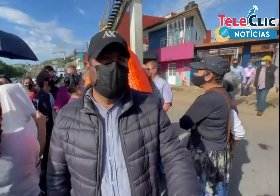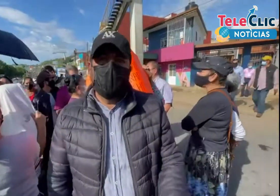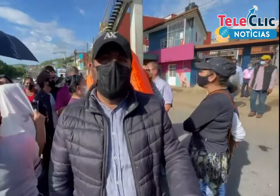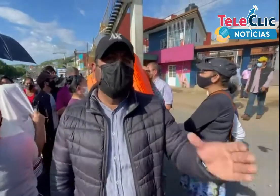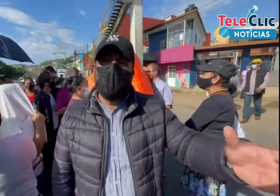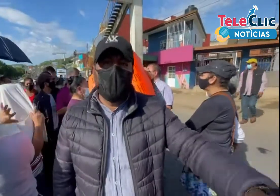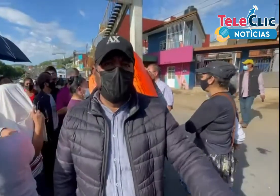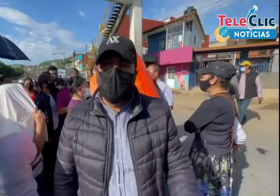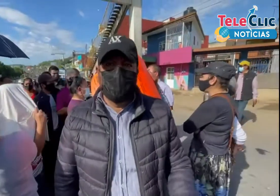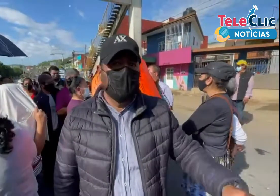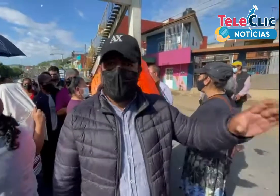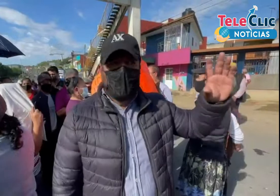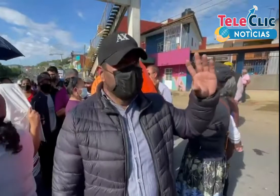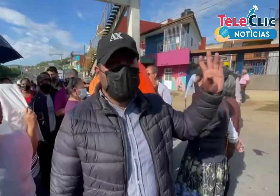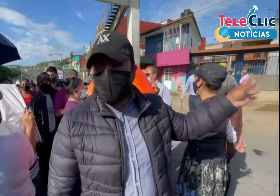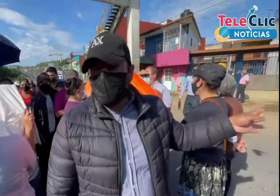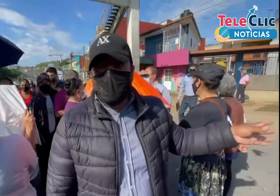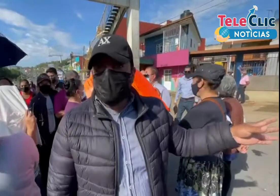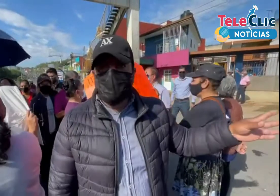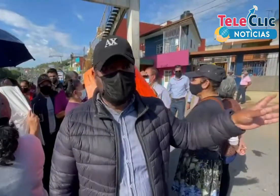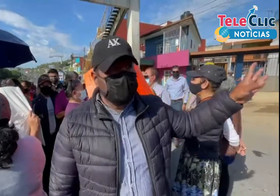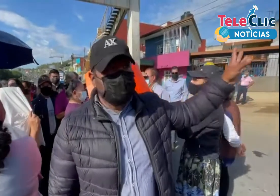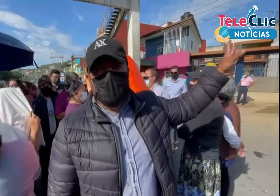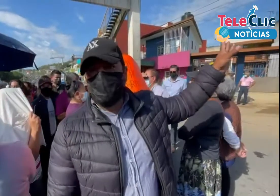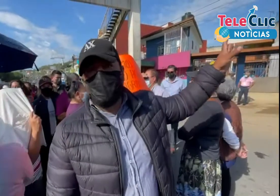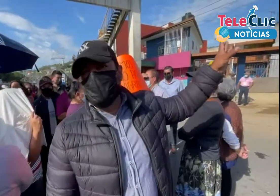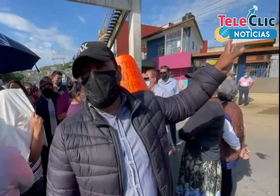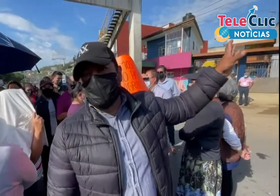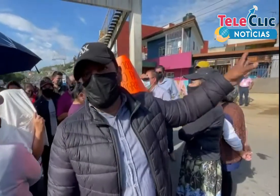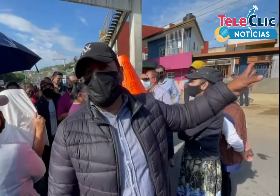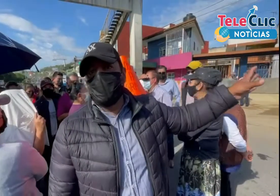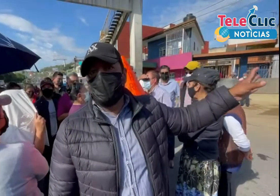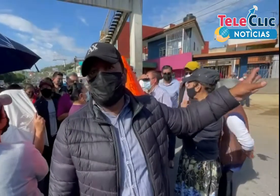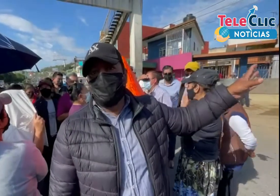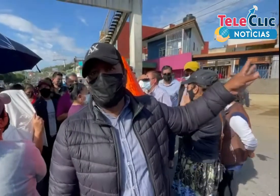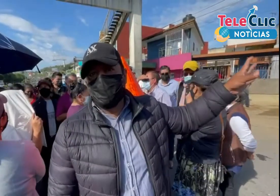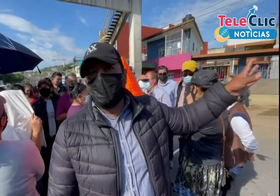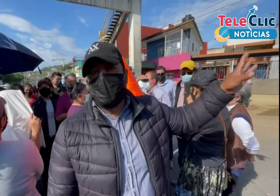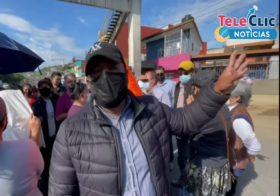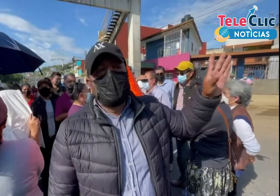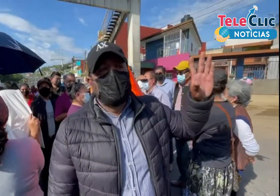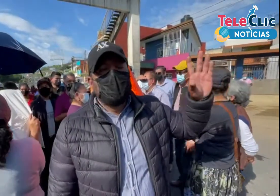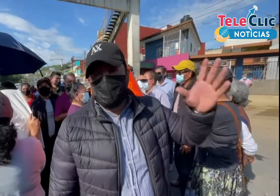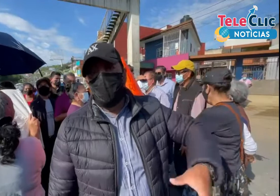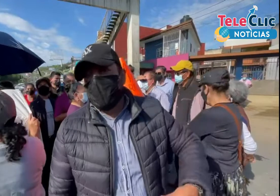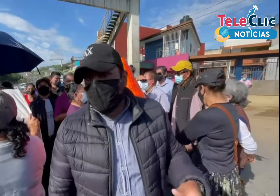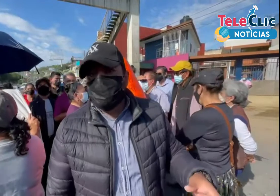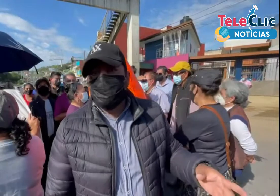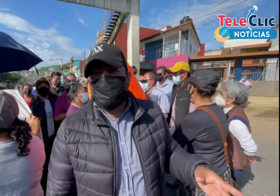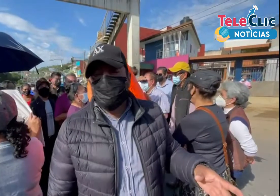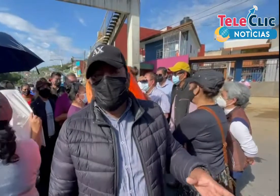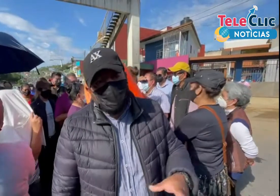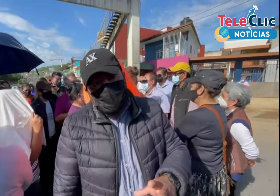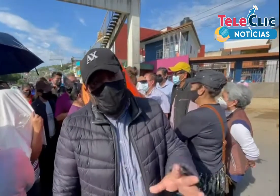título de propiedad y estafa alimentadas. Tienen todos los servicios y esta es una de las colonias que más carece de servicios y seguridad.